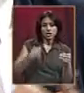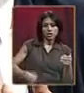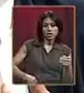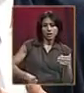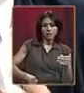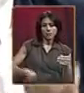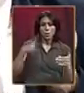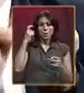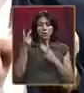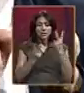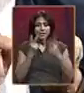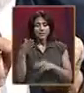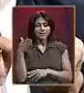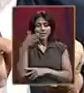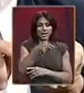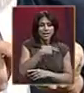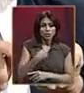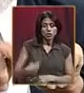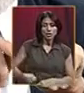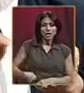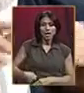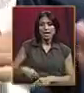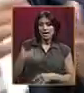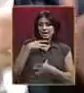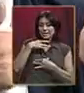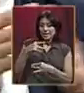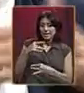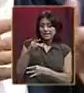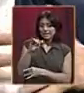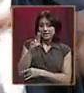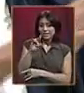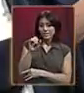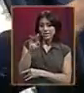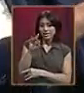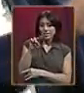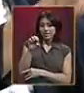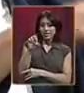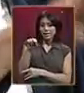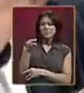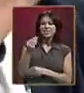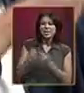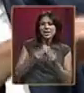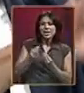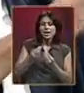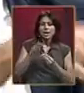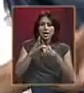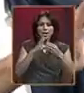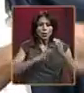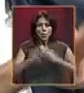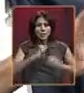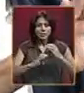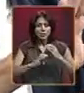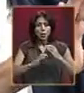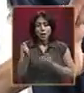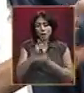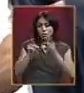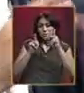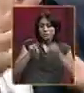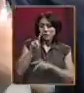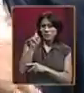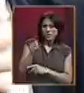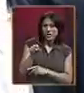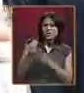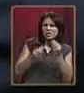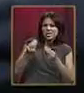el comercio. Incluso le preguntaron los periodistas, ¿y el problema fronterizo? No, eso está ahí, vamos eventualmente a verlo,